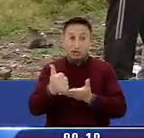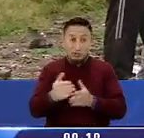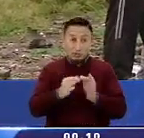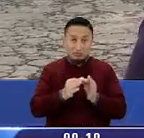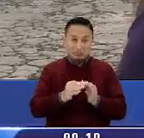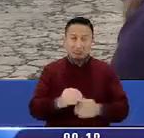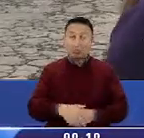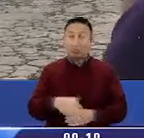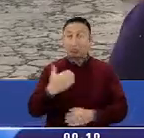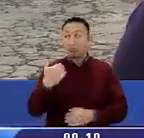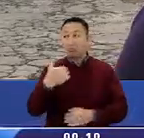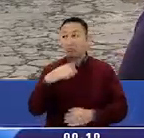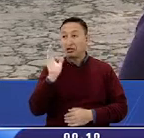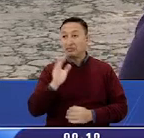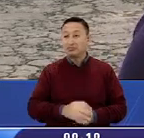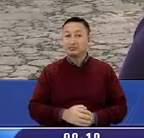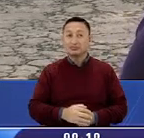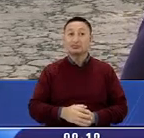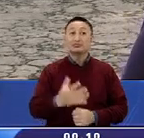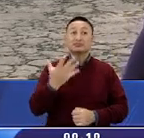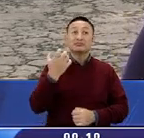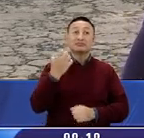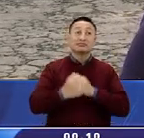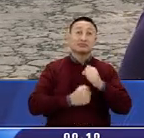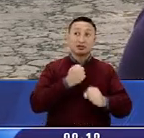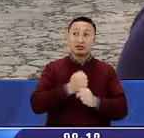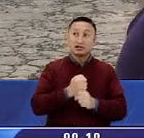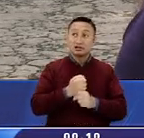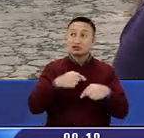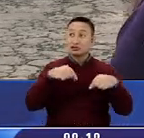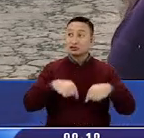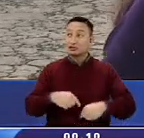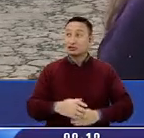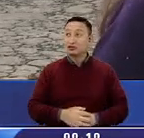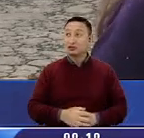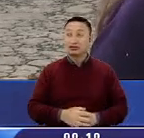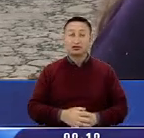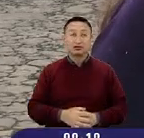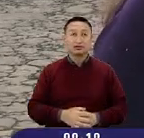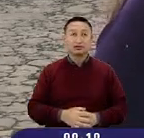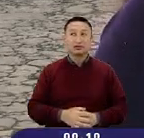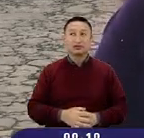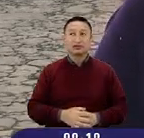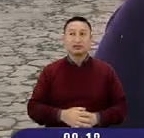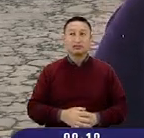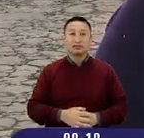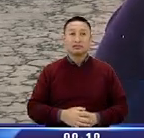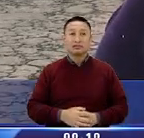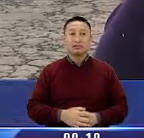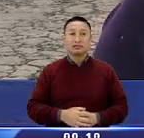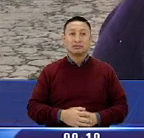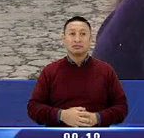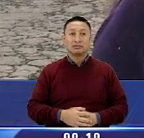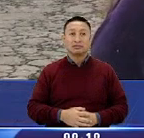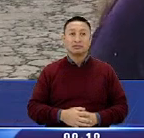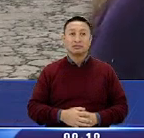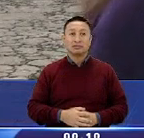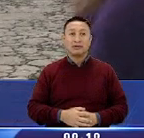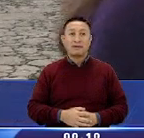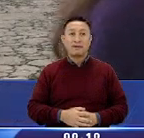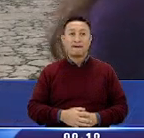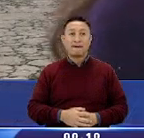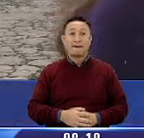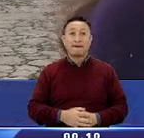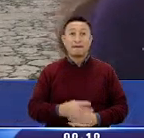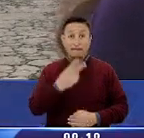mantenimiento. Ya vamos más de 15 años aquí en el sector. Es un problema que ya vamos llevando aquí. El problema